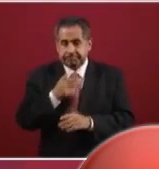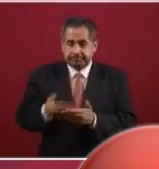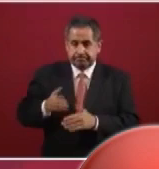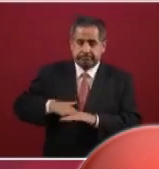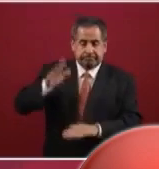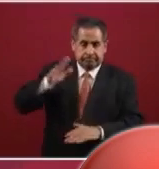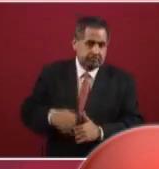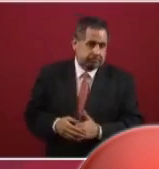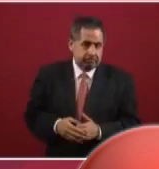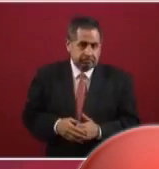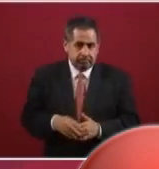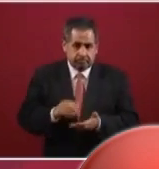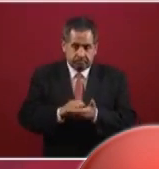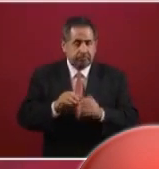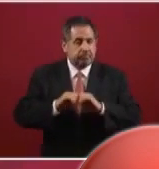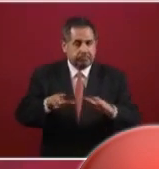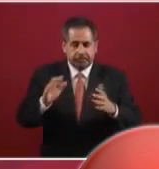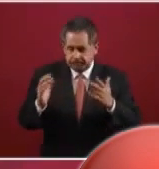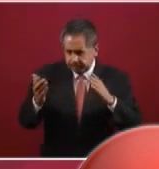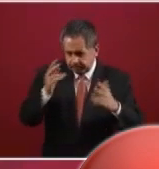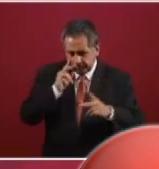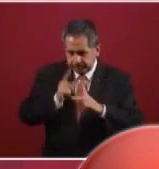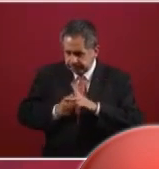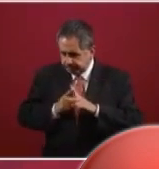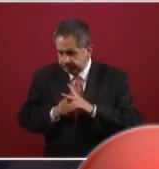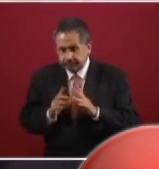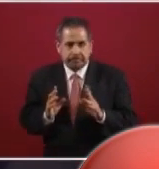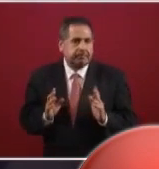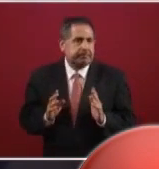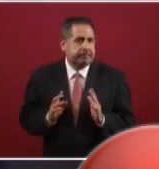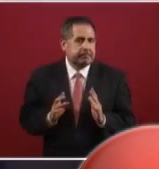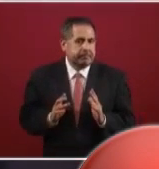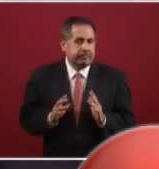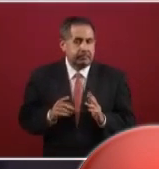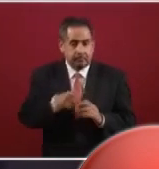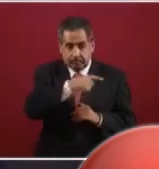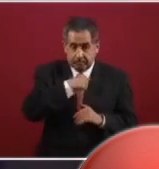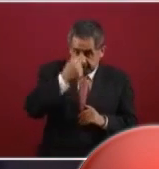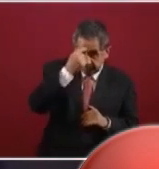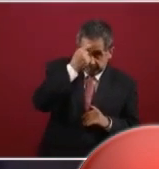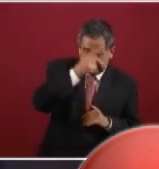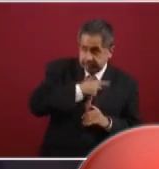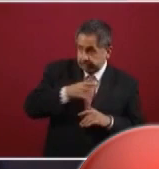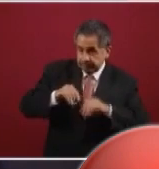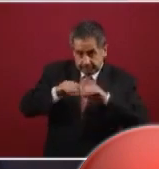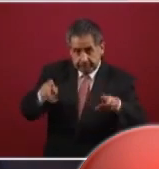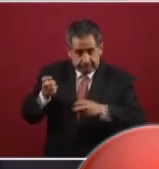Ese es otro parámetro que no toman en cuenta